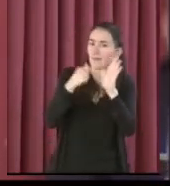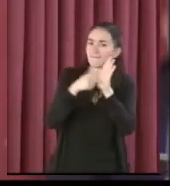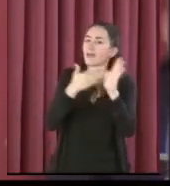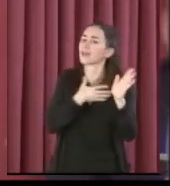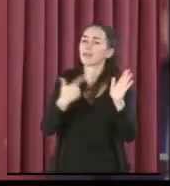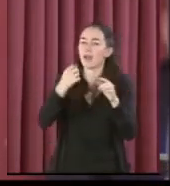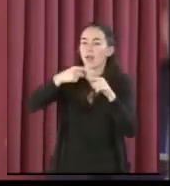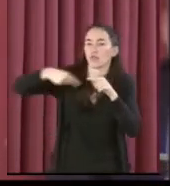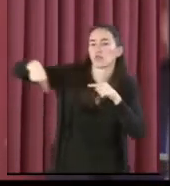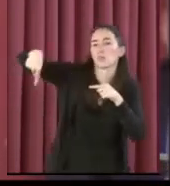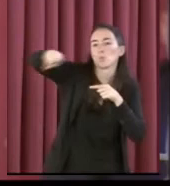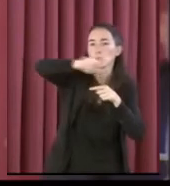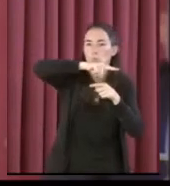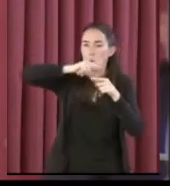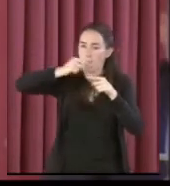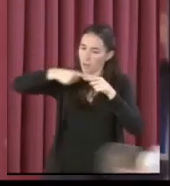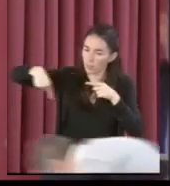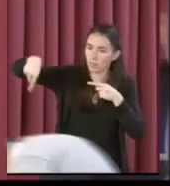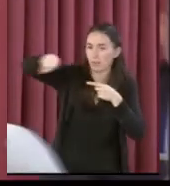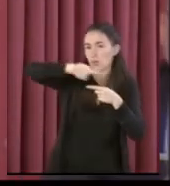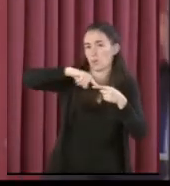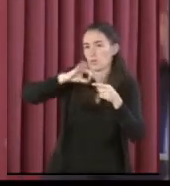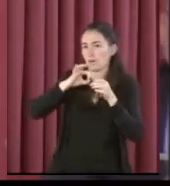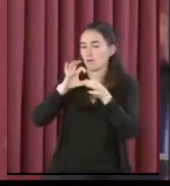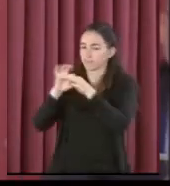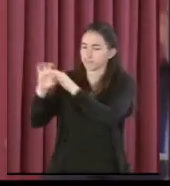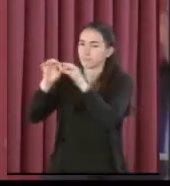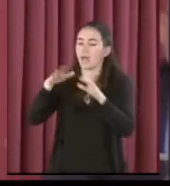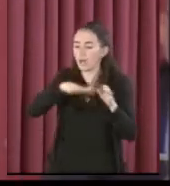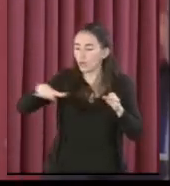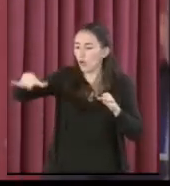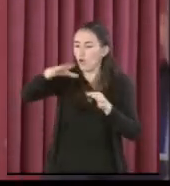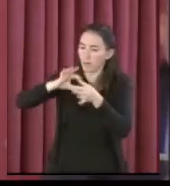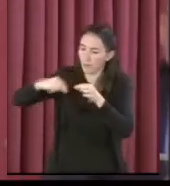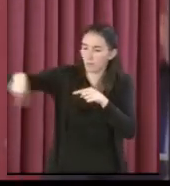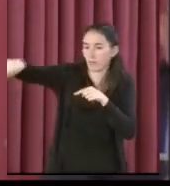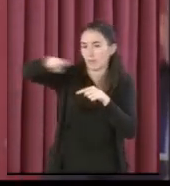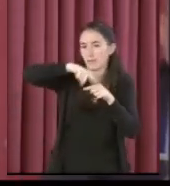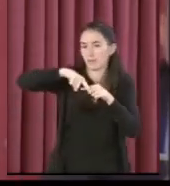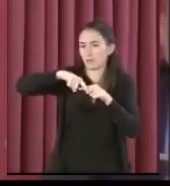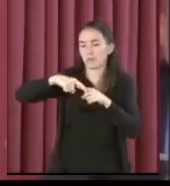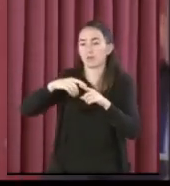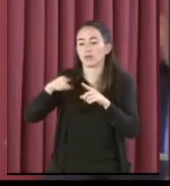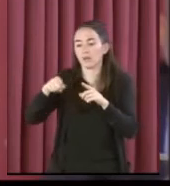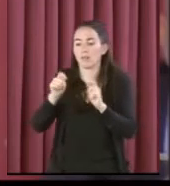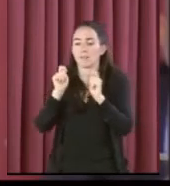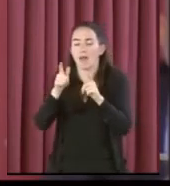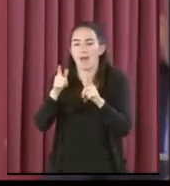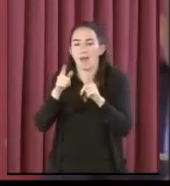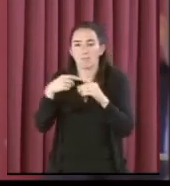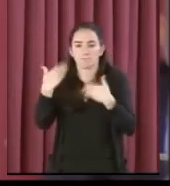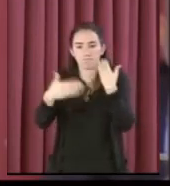los barrios y que, tras el diagnóstico de toda la ciudad, determinará los avances necesarios siempre en el marco del equilibrio